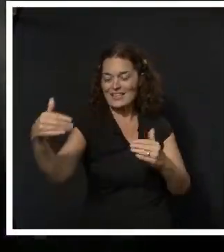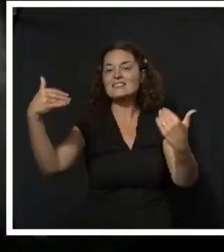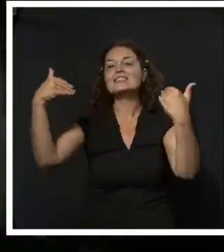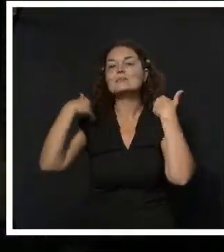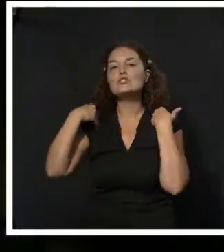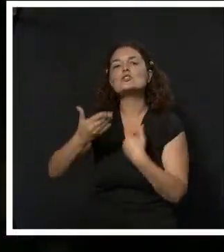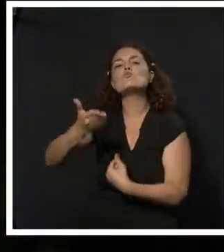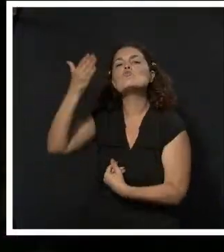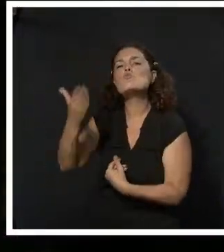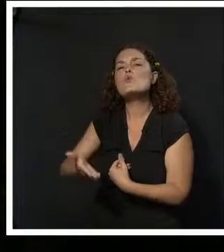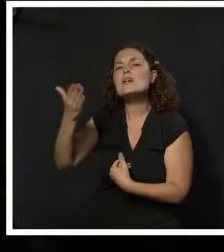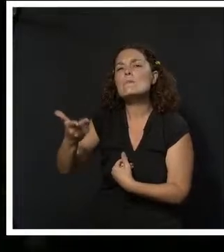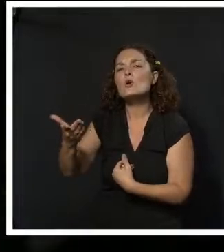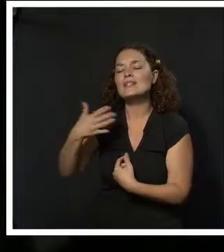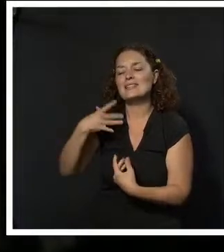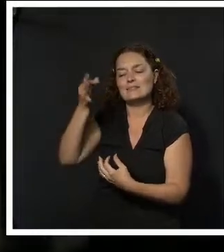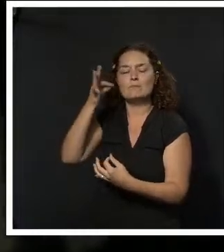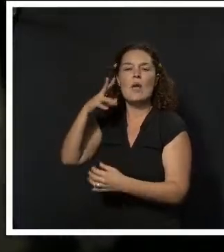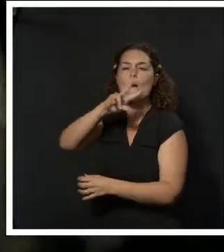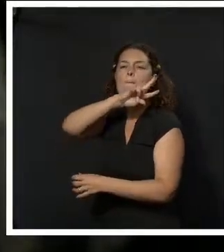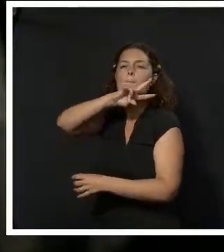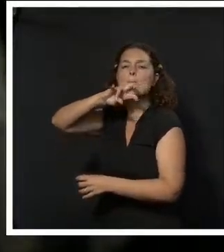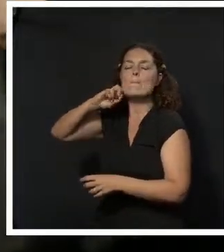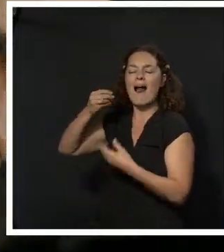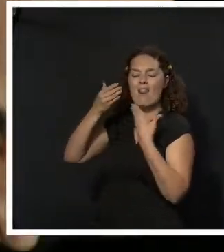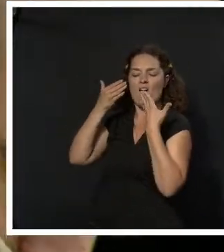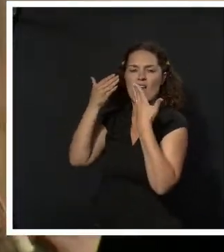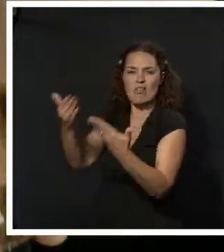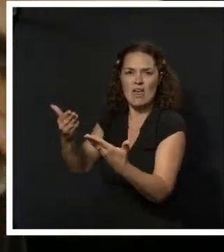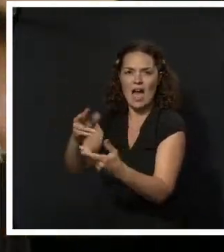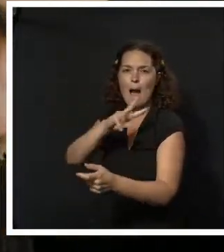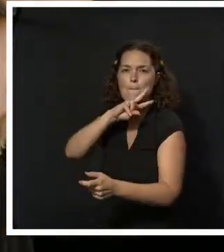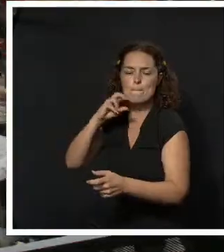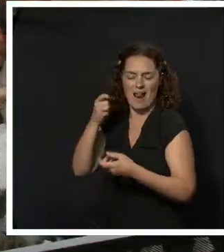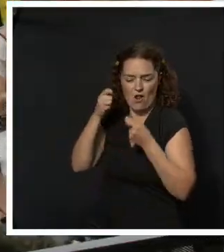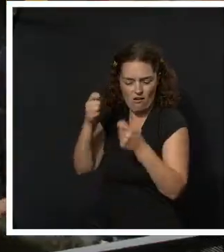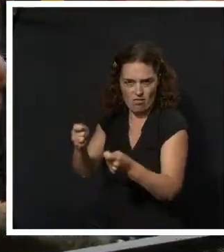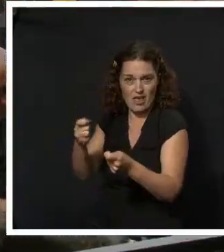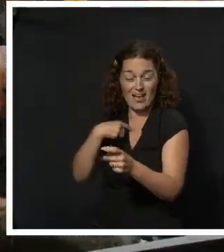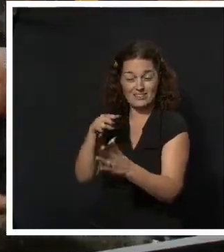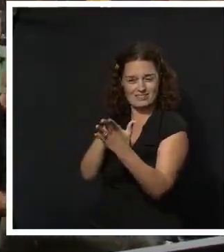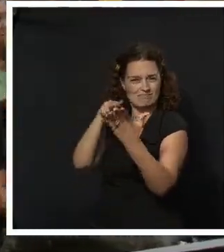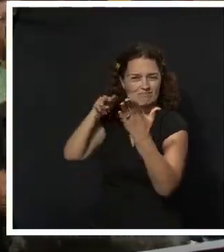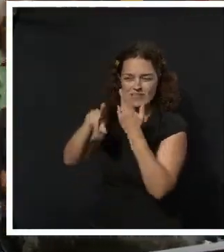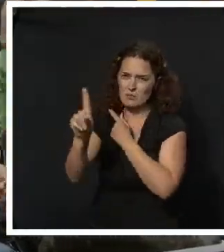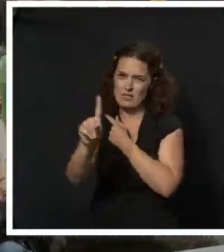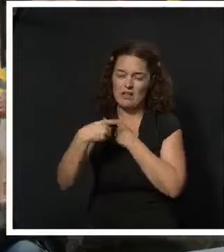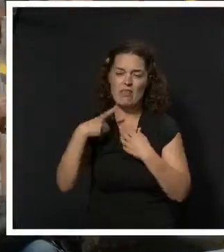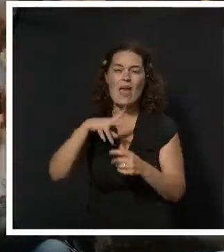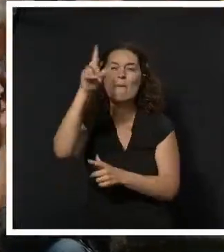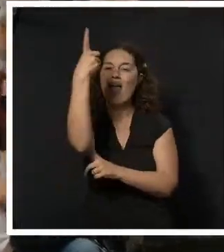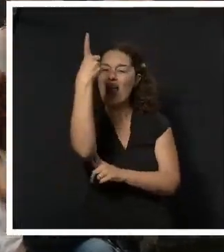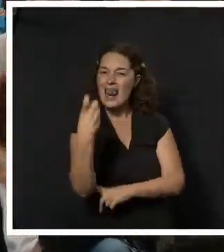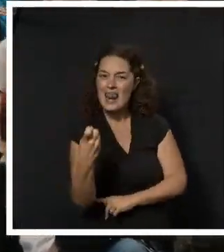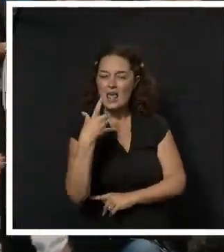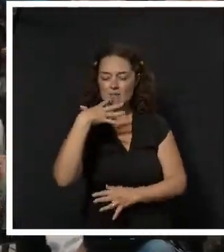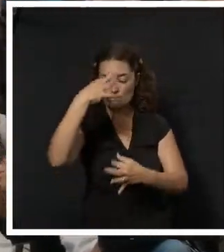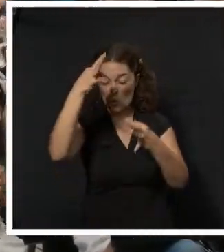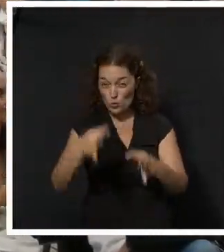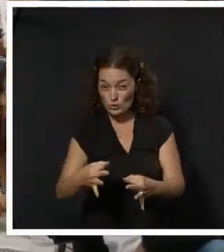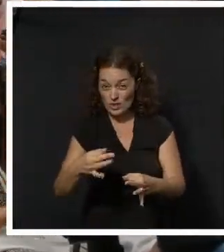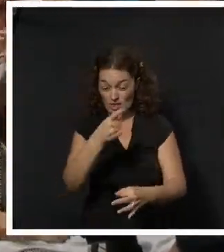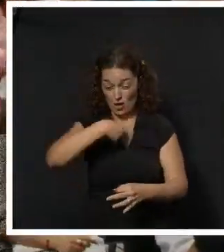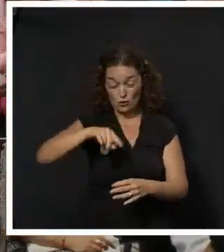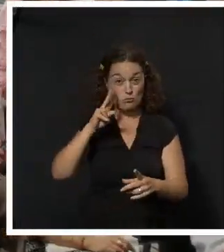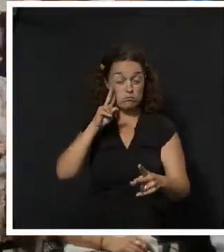es muy importante que se lleve un valor que teñyen que no son transparentes creo que de ley de justicia de que no